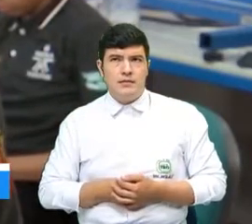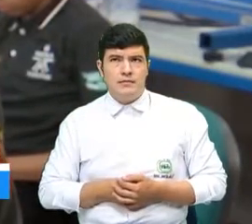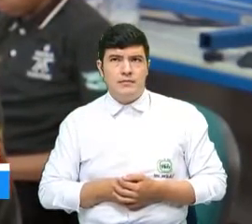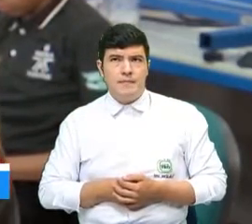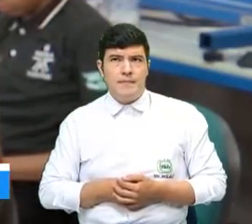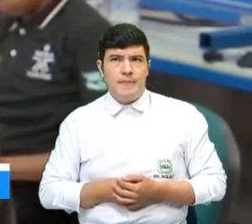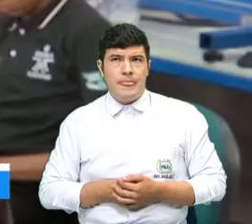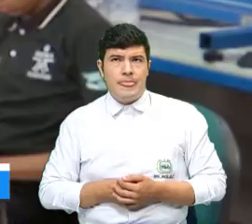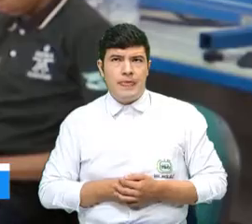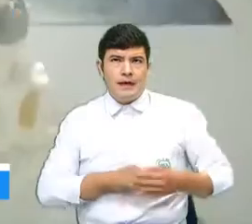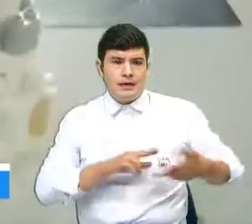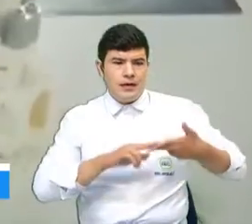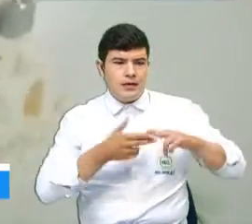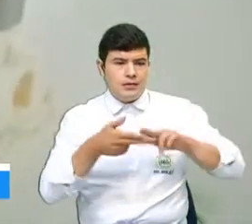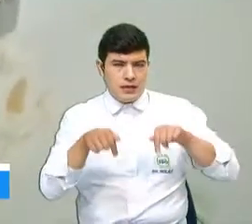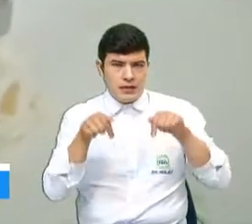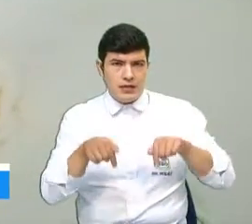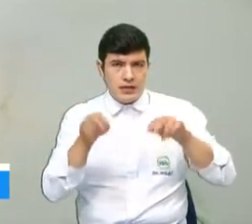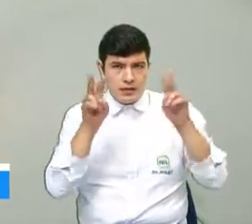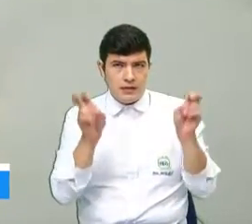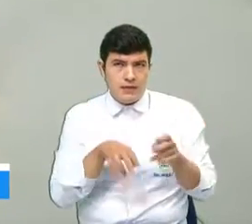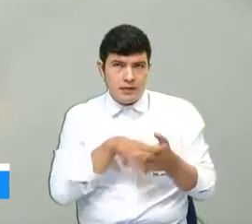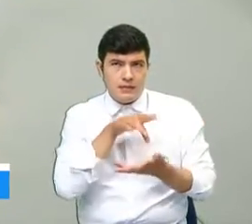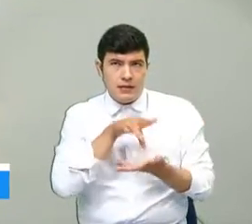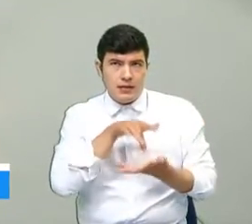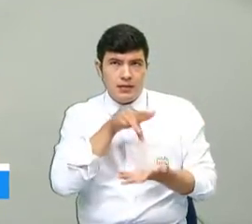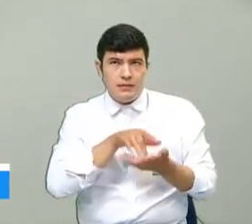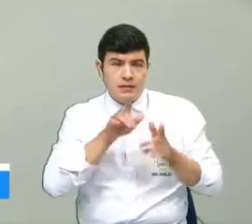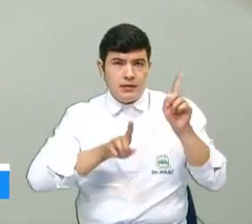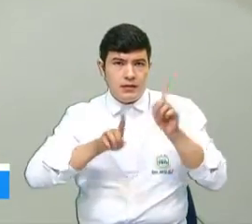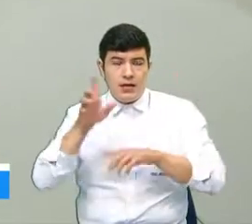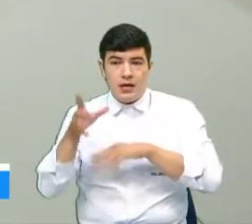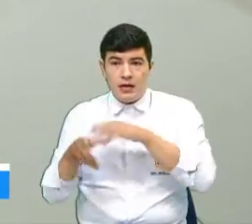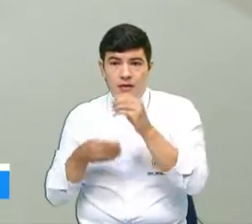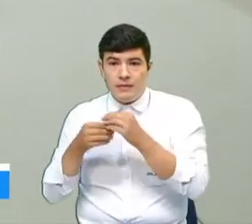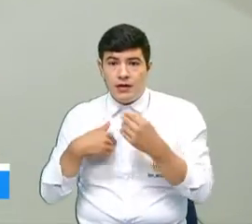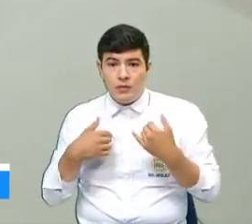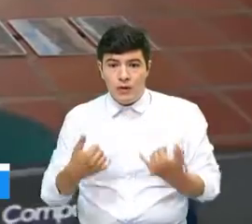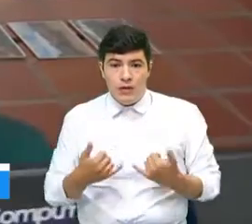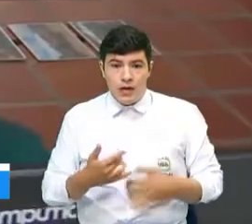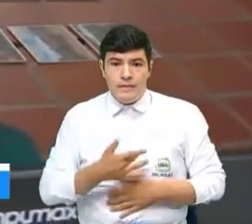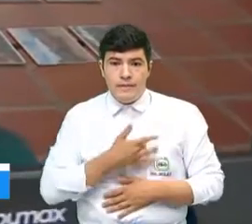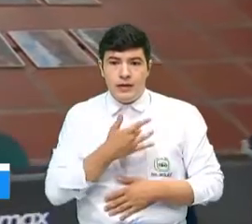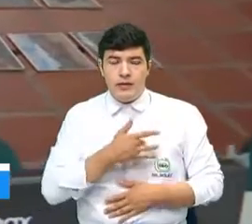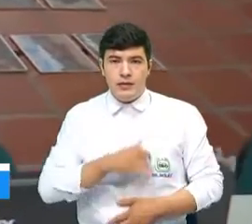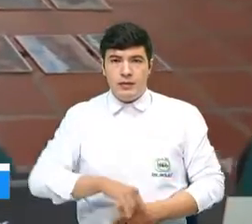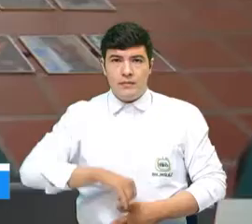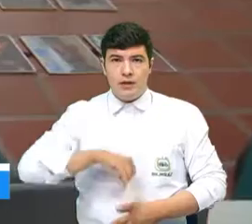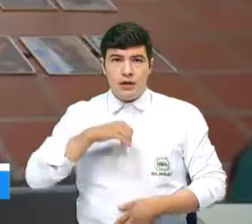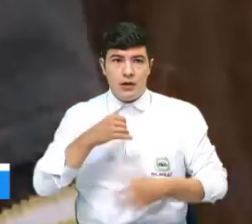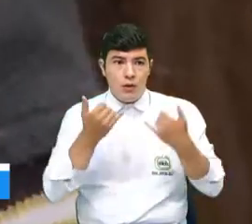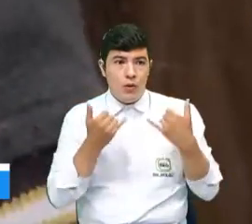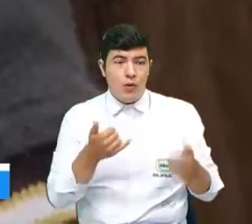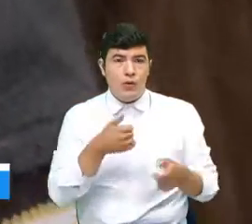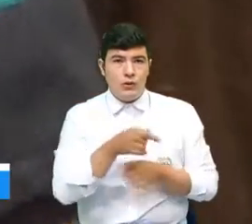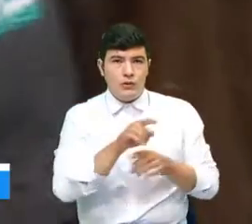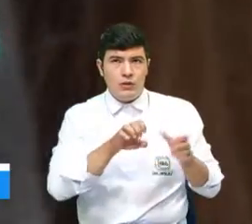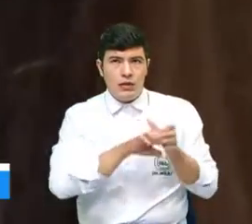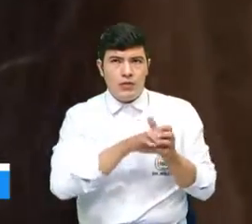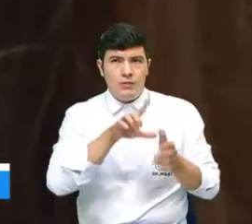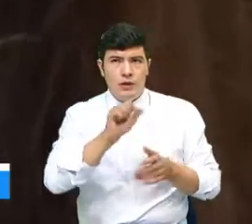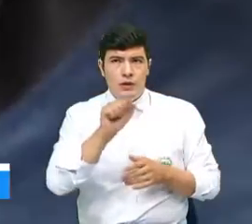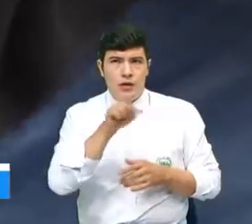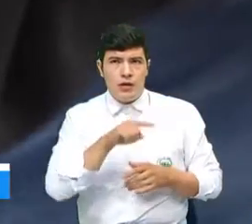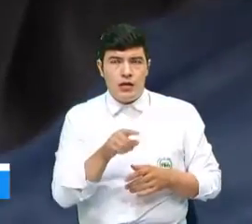sobre esta este tipo de competencias y pues me siento muy orgulloso hoy el equipo the last hope se